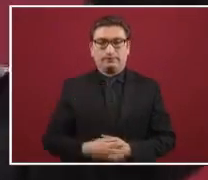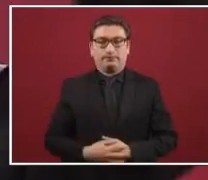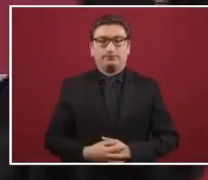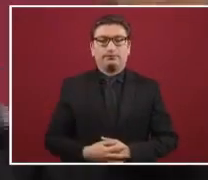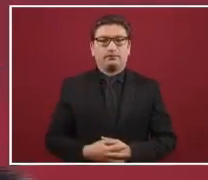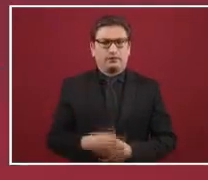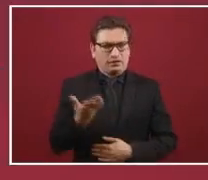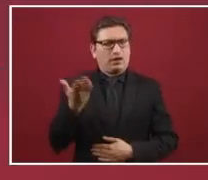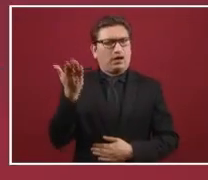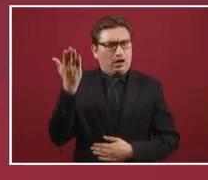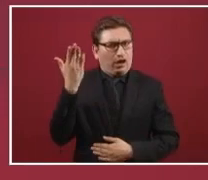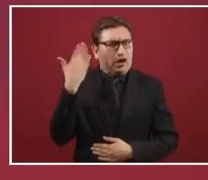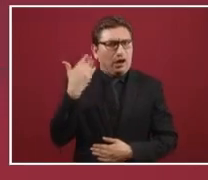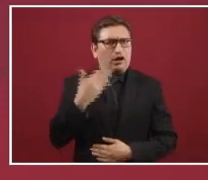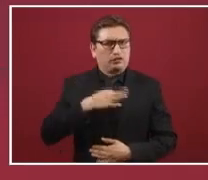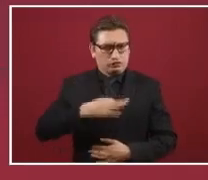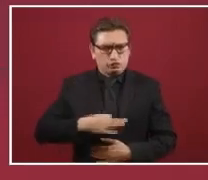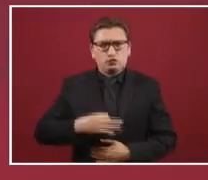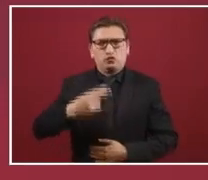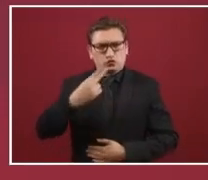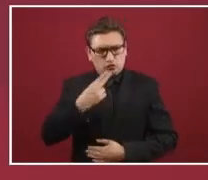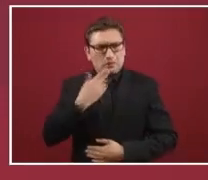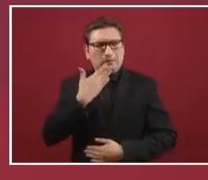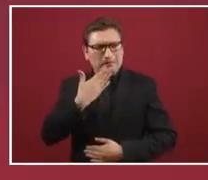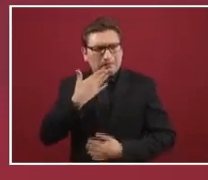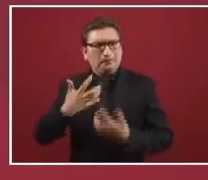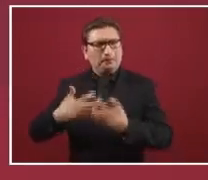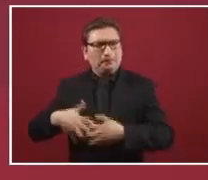y bajaron